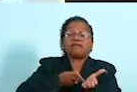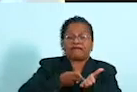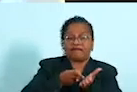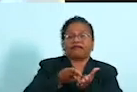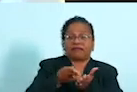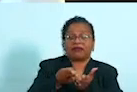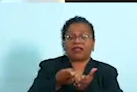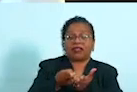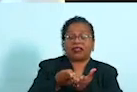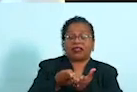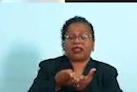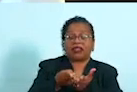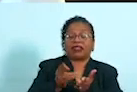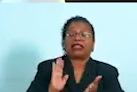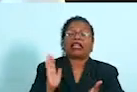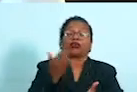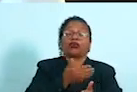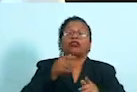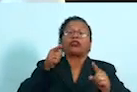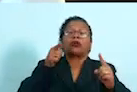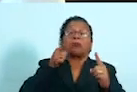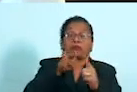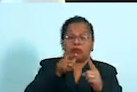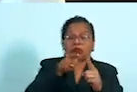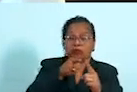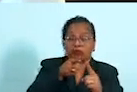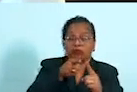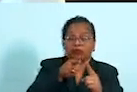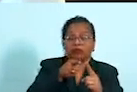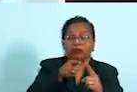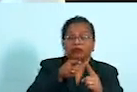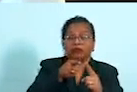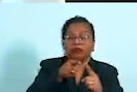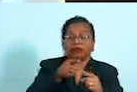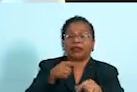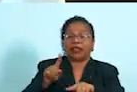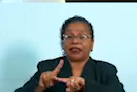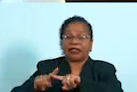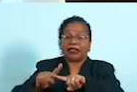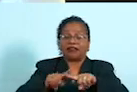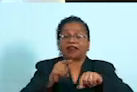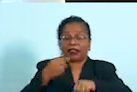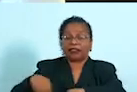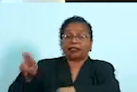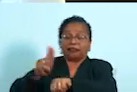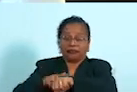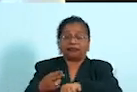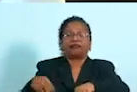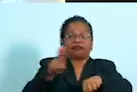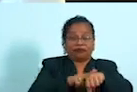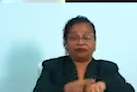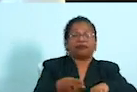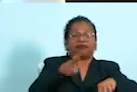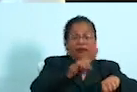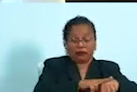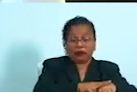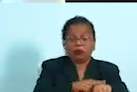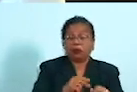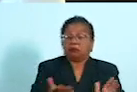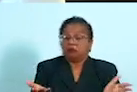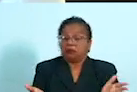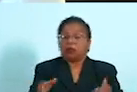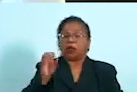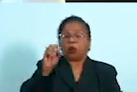vamos a proveer tropas a cualquier misión de mantenimiento de paz organizada por Naciones Unidas. Y